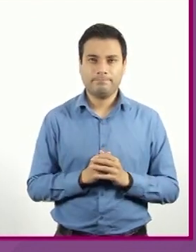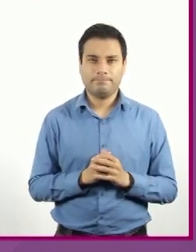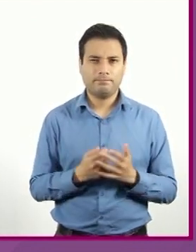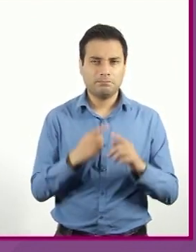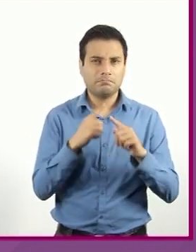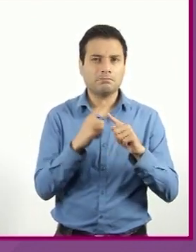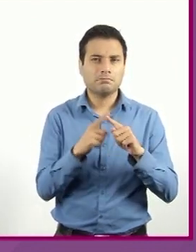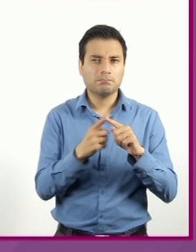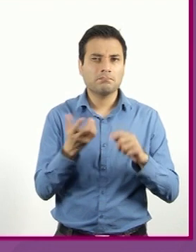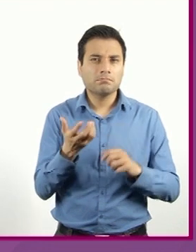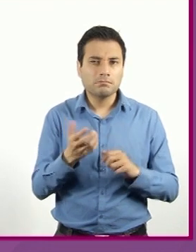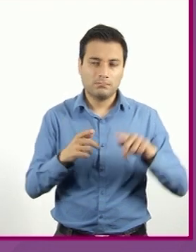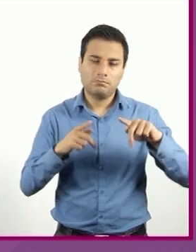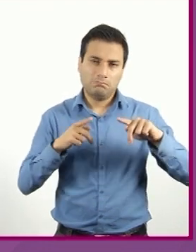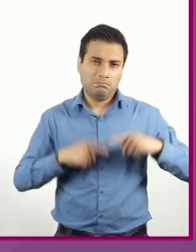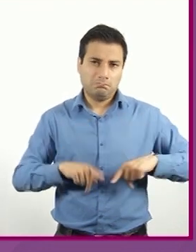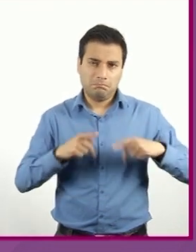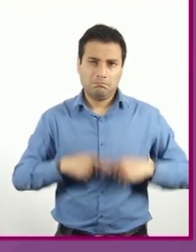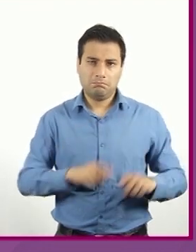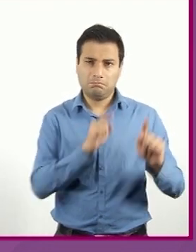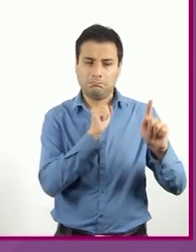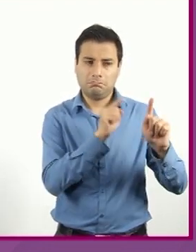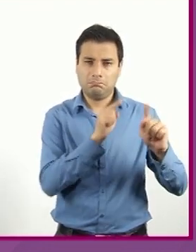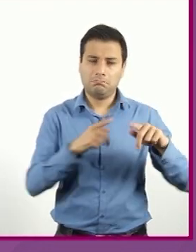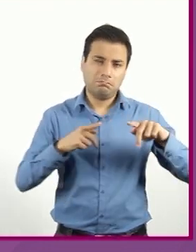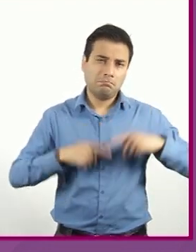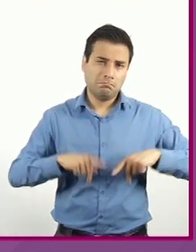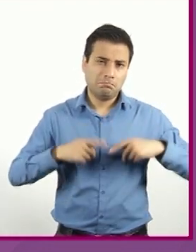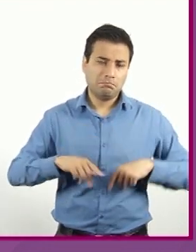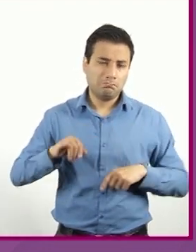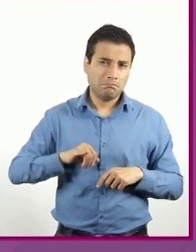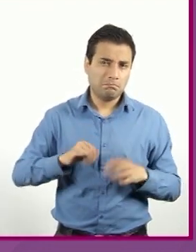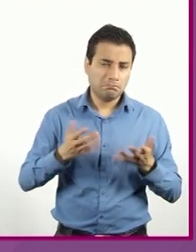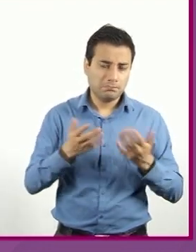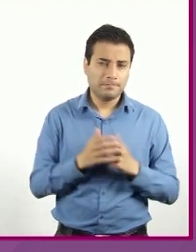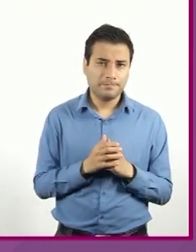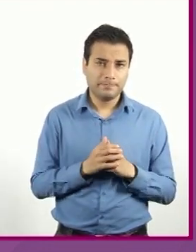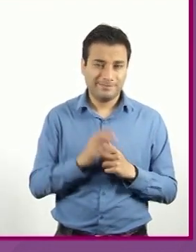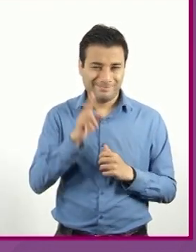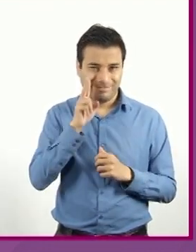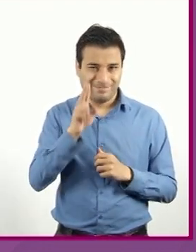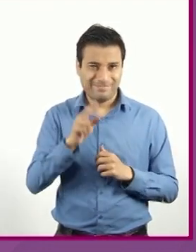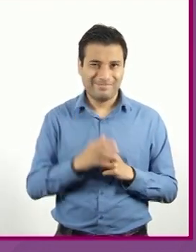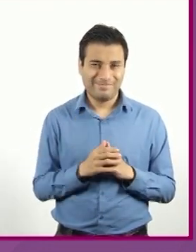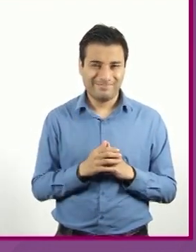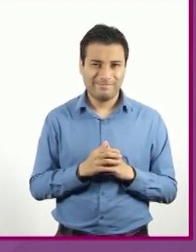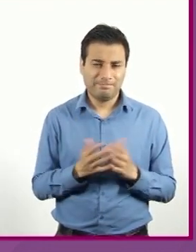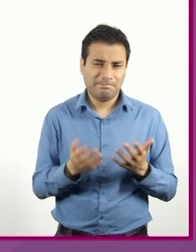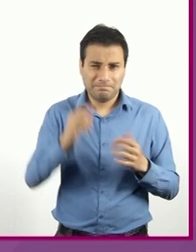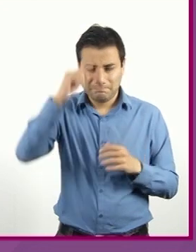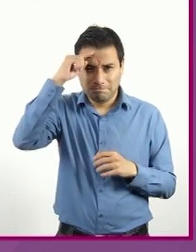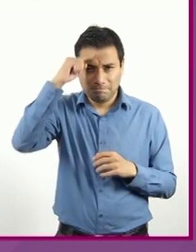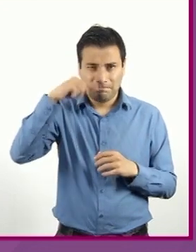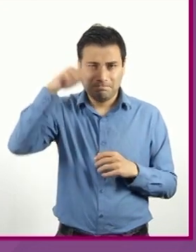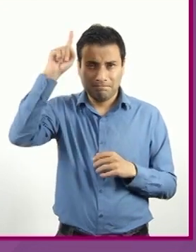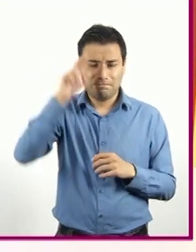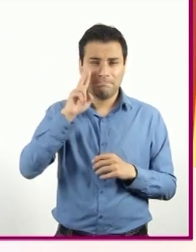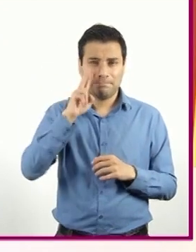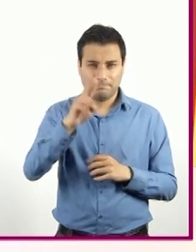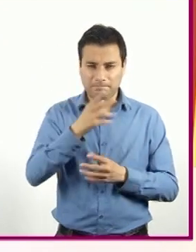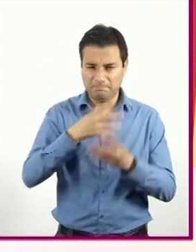acción? ¿El solicitante o los interesados? Observa que se detectan con facilidad. En